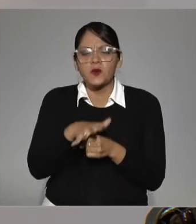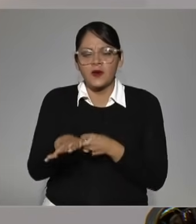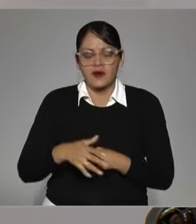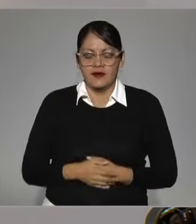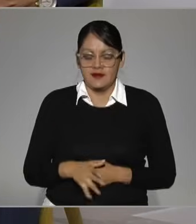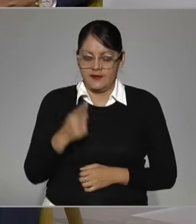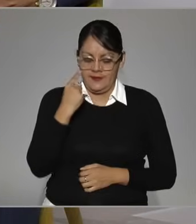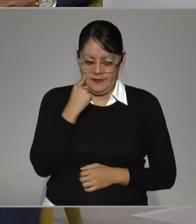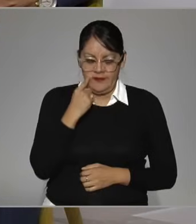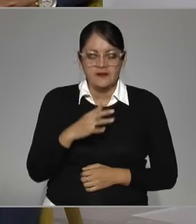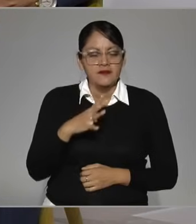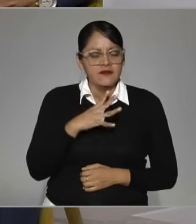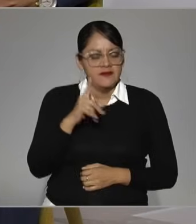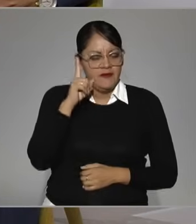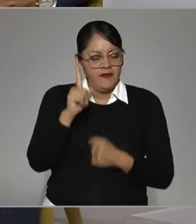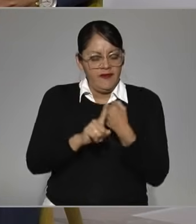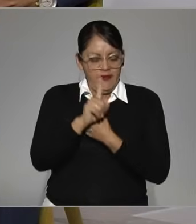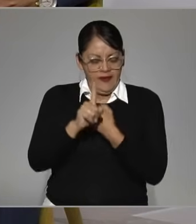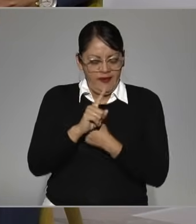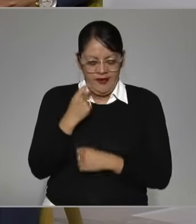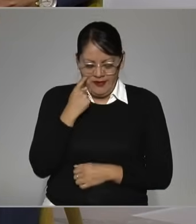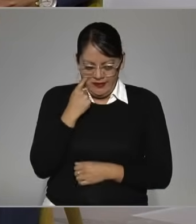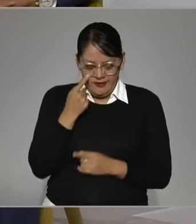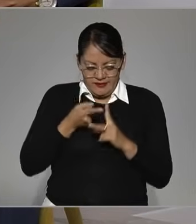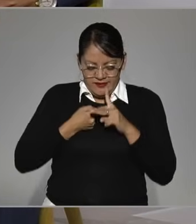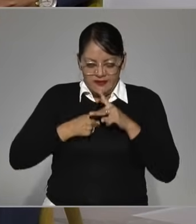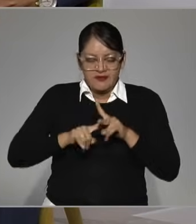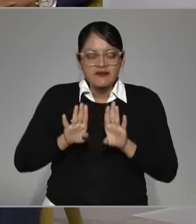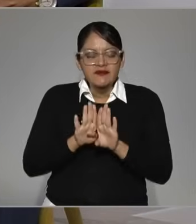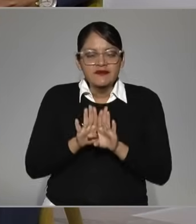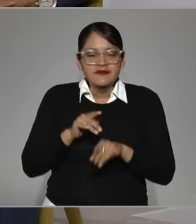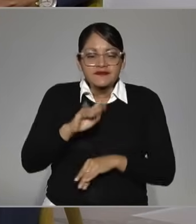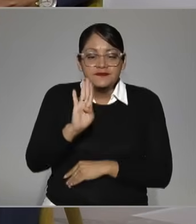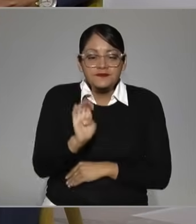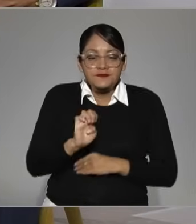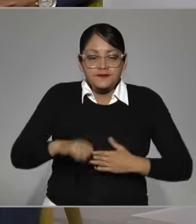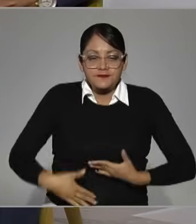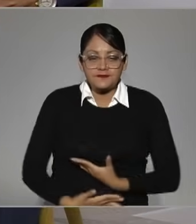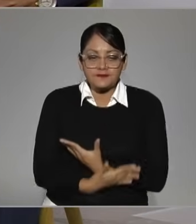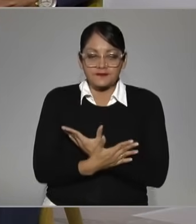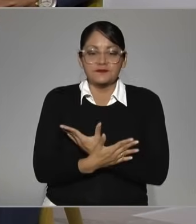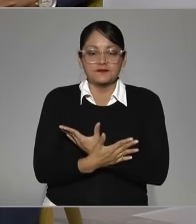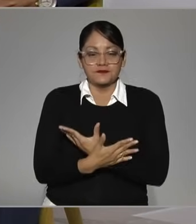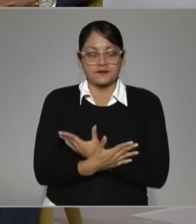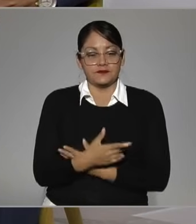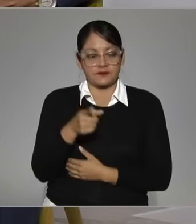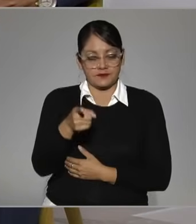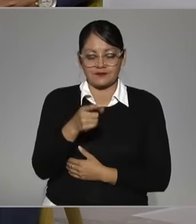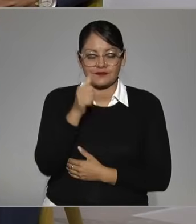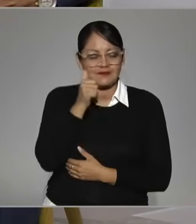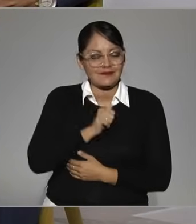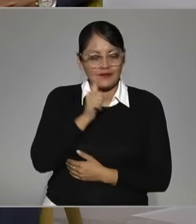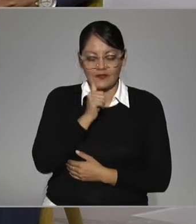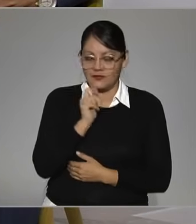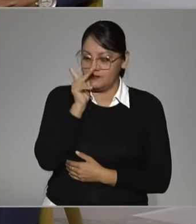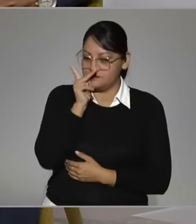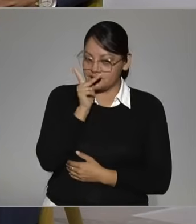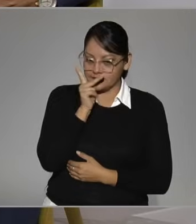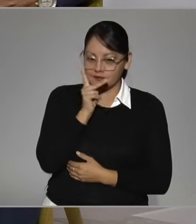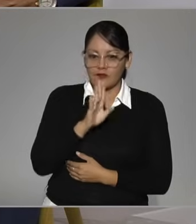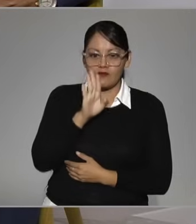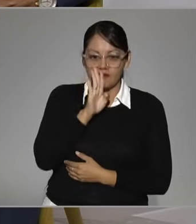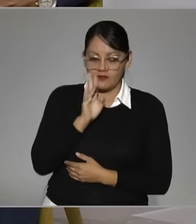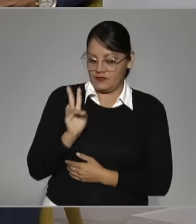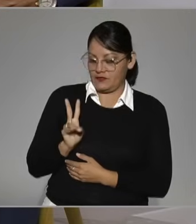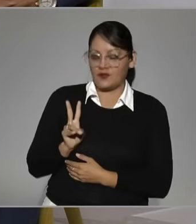hay un problema que emerge desde que nacen los bebés. Está normalmente un papá o una